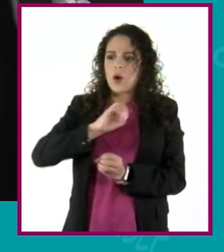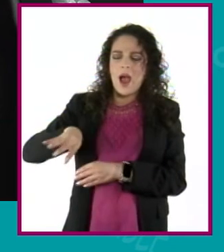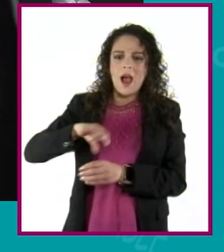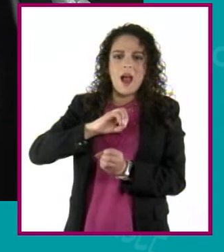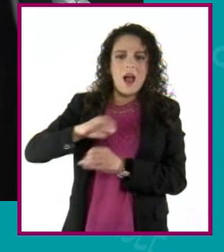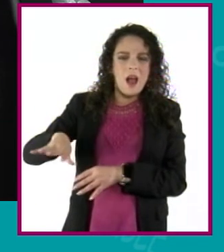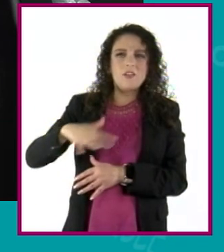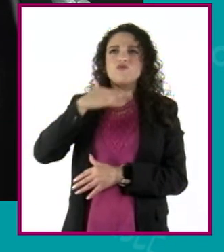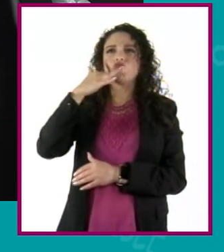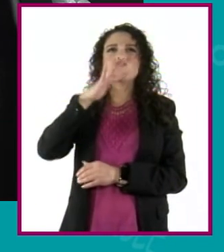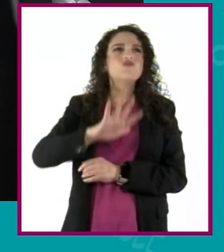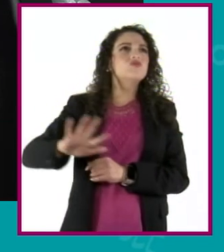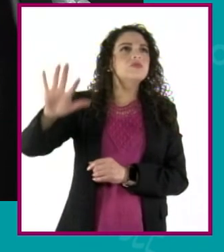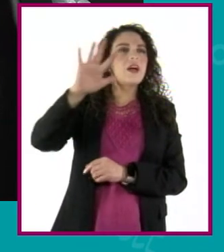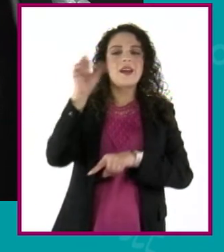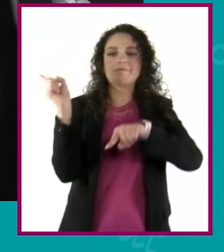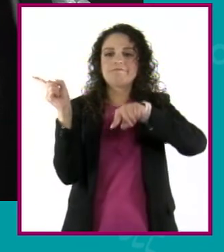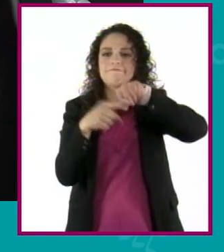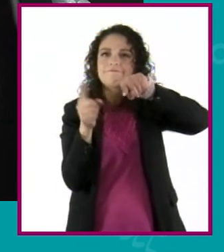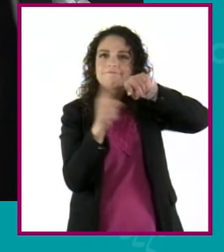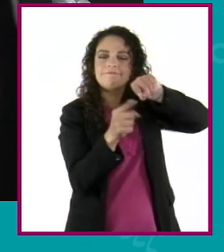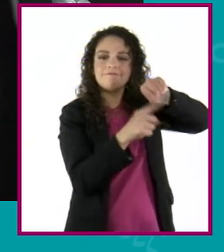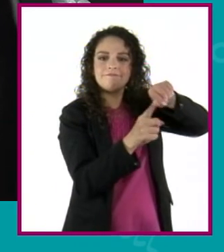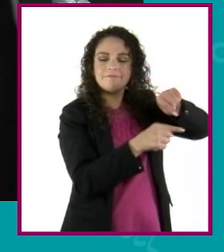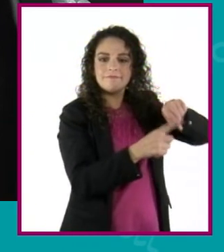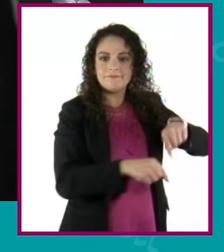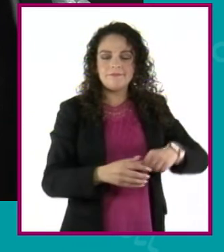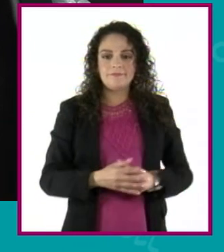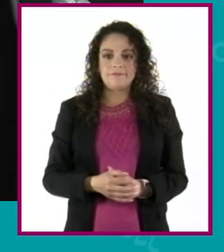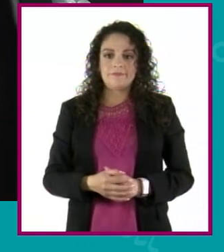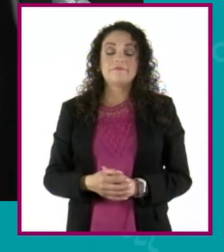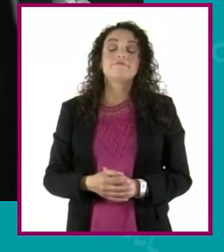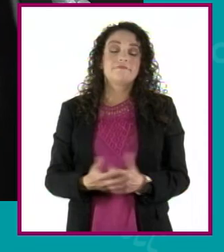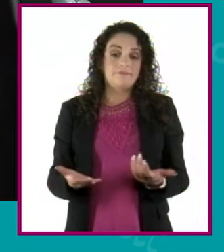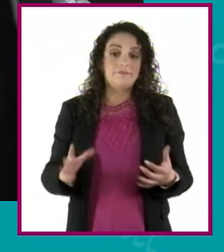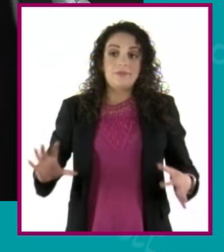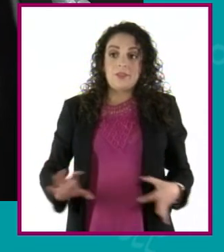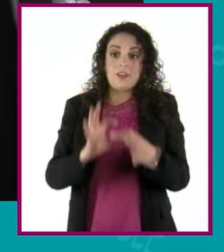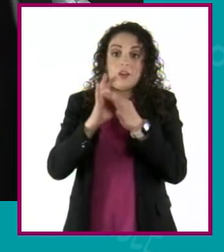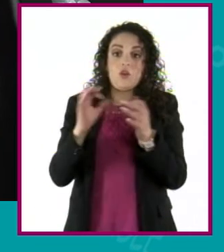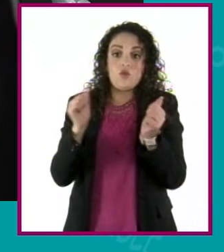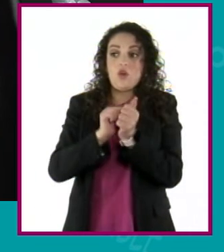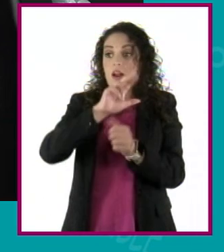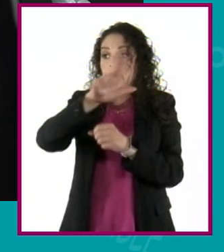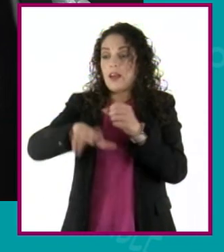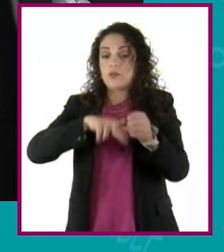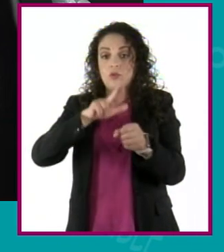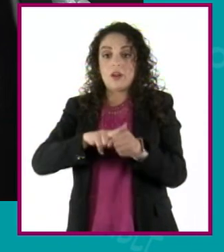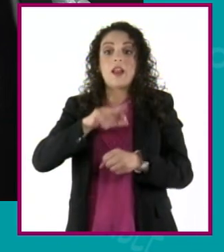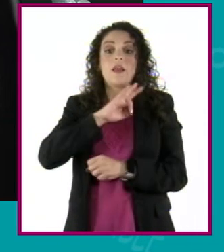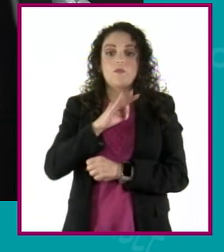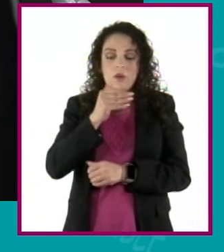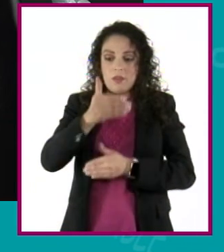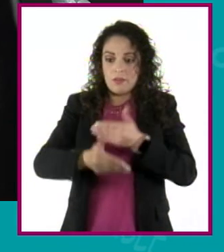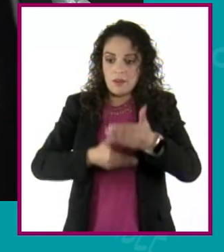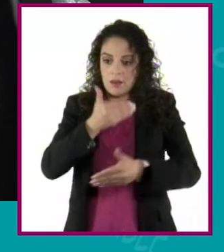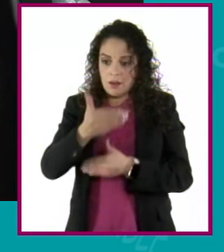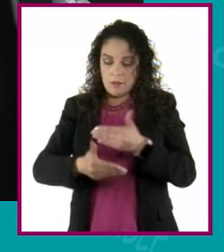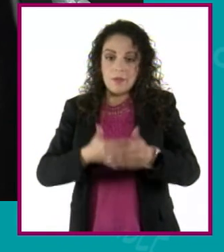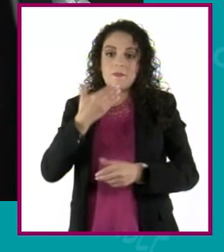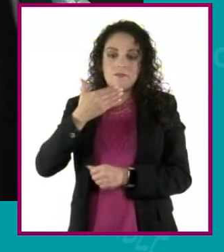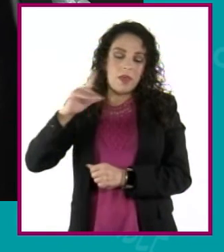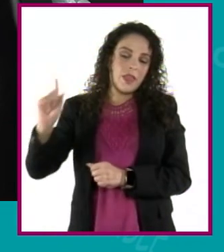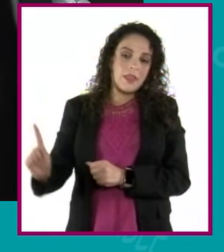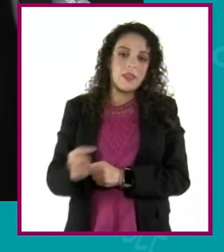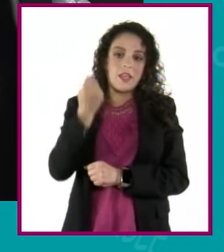nosotros podamos ser como un organismo vivo con el ecosistema y podamos evolucionar tecnológicamente en este medio. Entonces